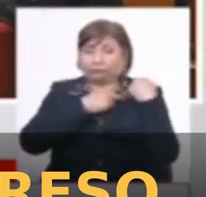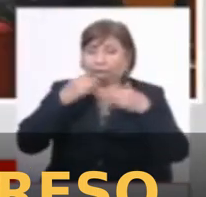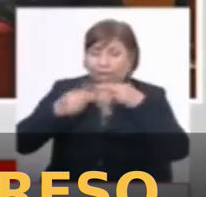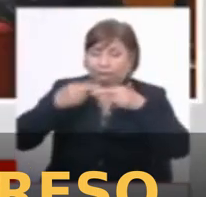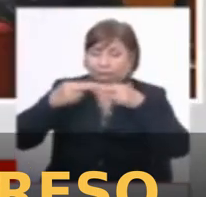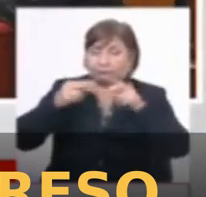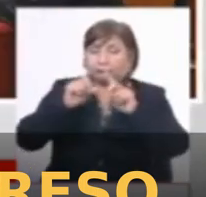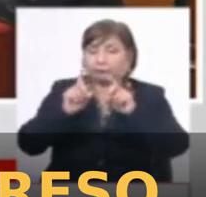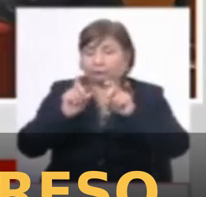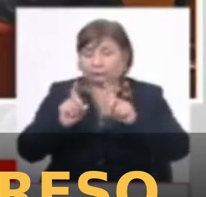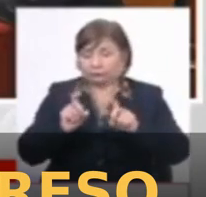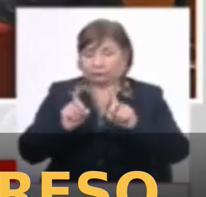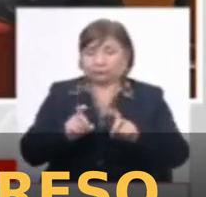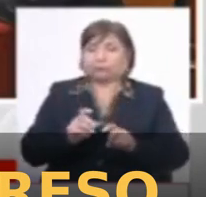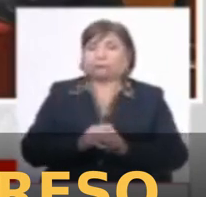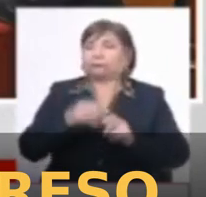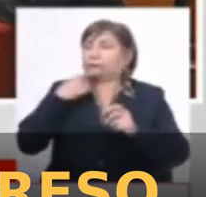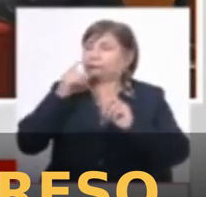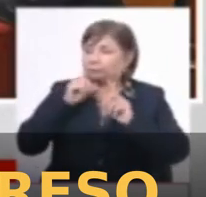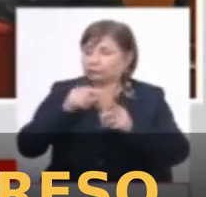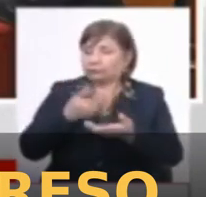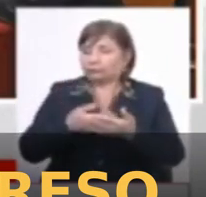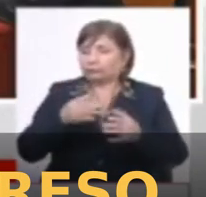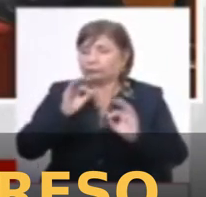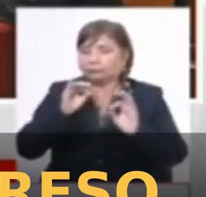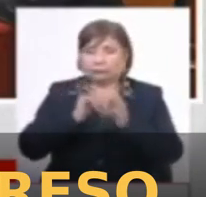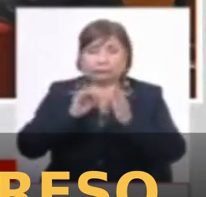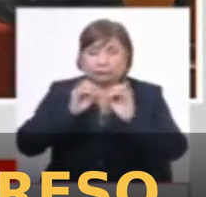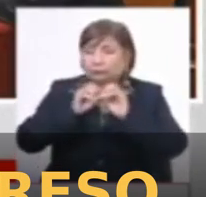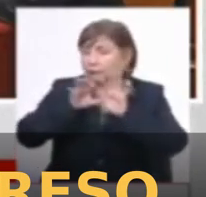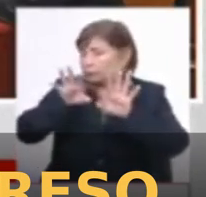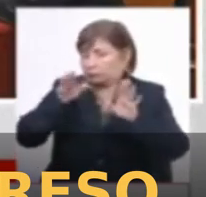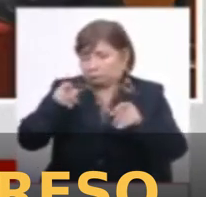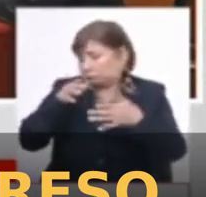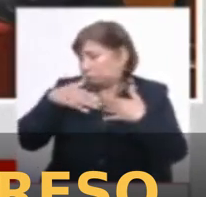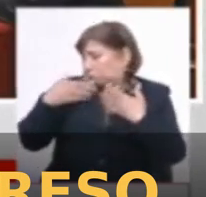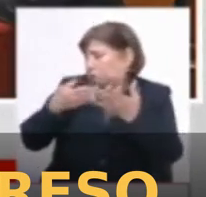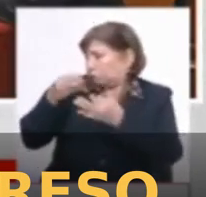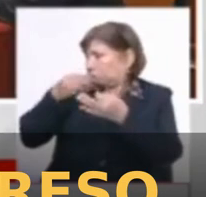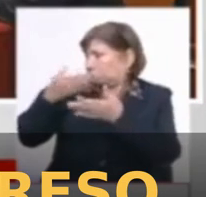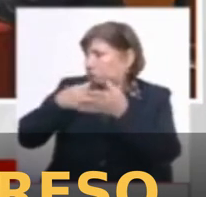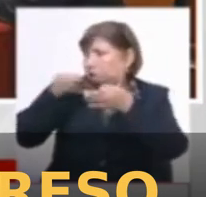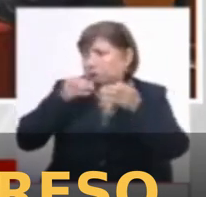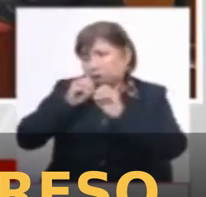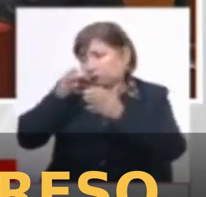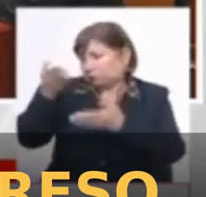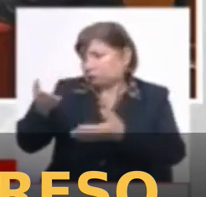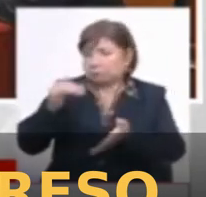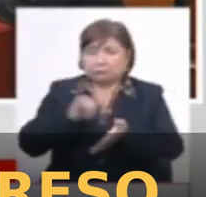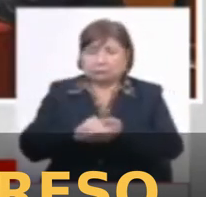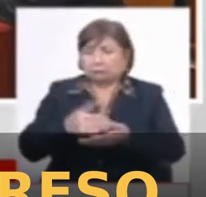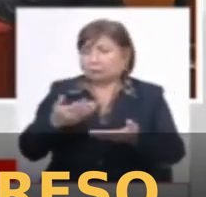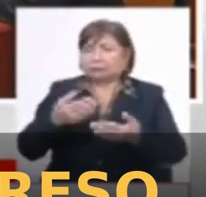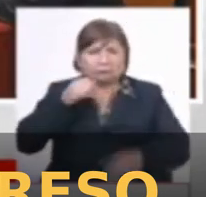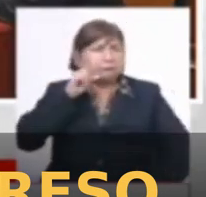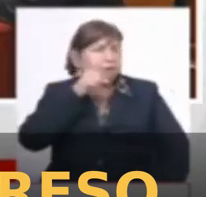las preguntas. Usted se limita a respondernos y si quiere explayarse en las preguntas, usted puede hacerlo para esclarecer estos,